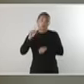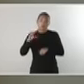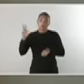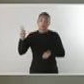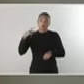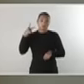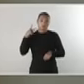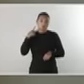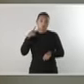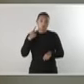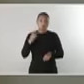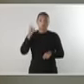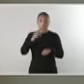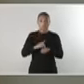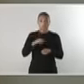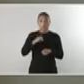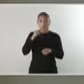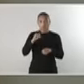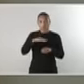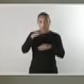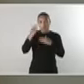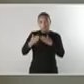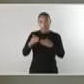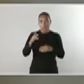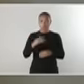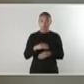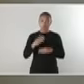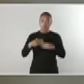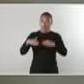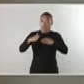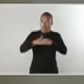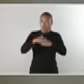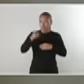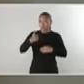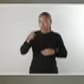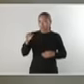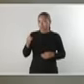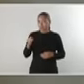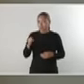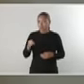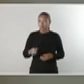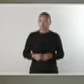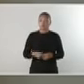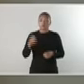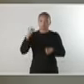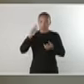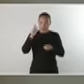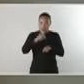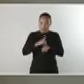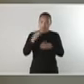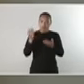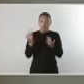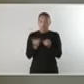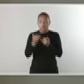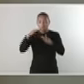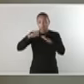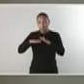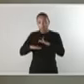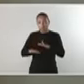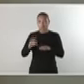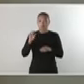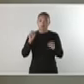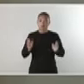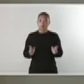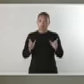los partidos ahora después del seis del seis de junio ese día va a empezar a disminuir las